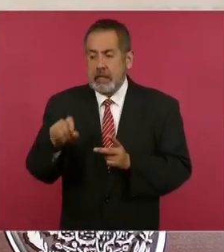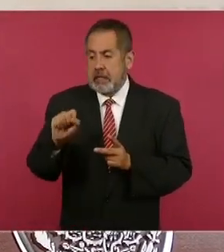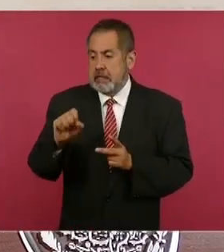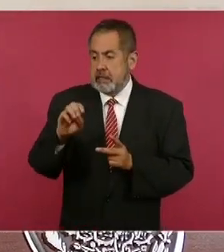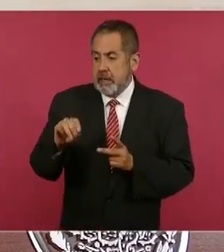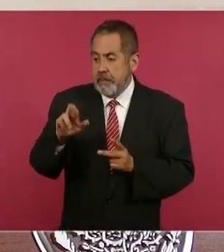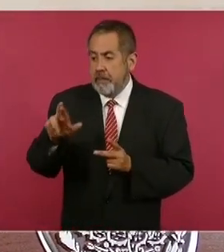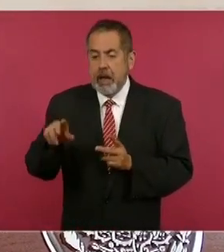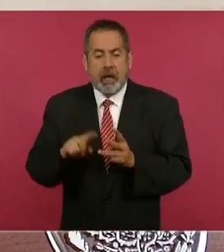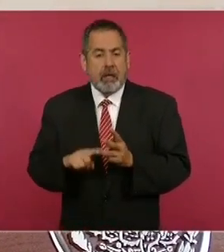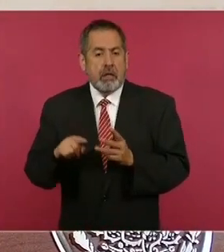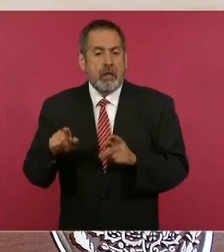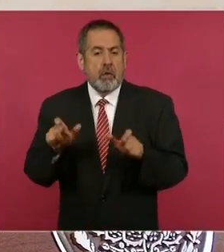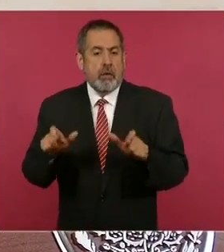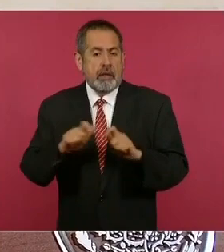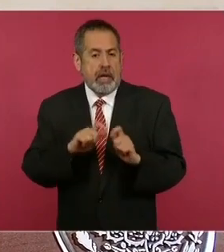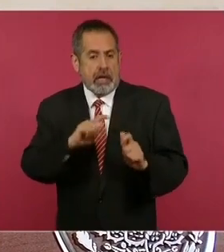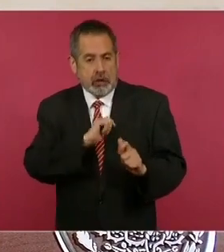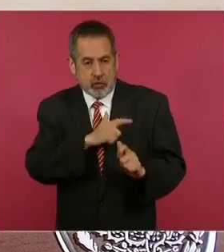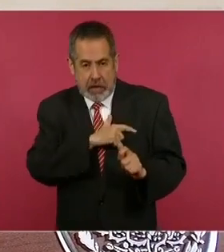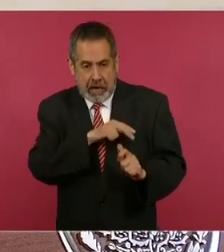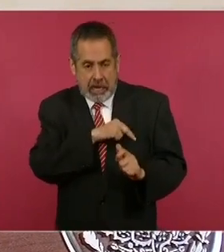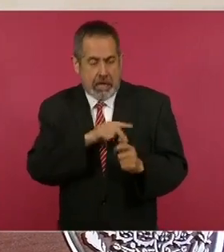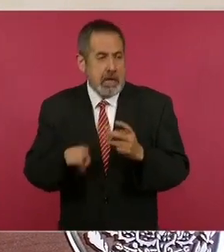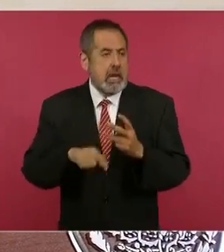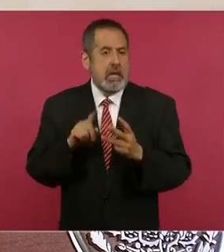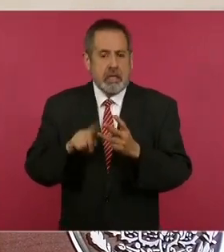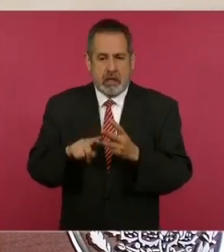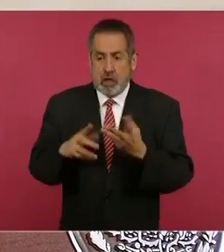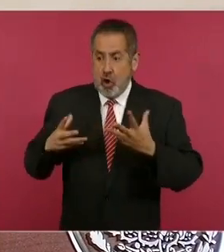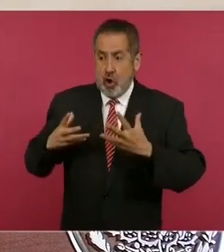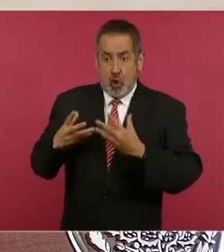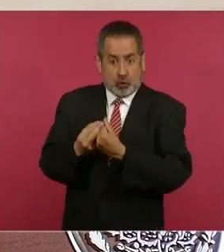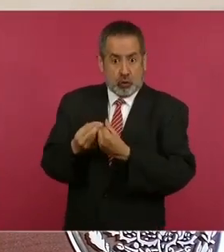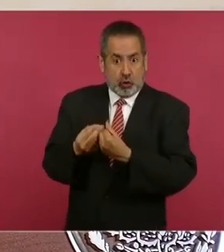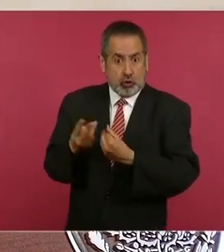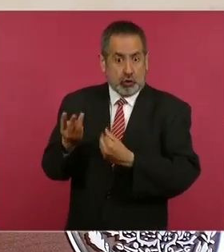la Guardia Nacional, en su conjunto,